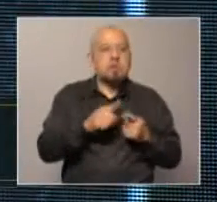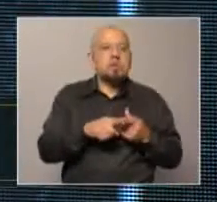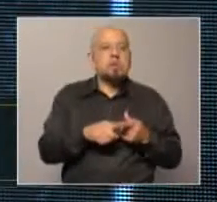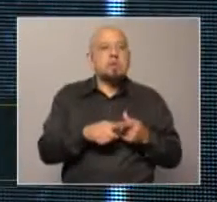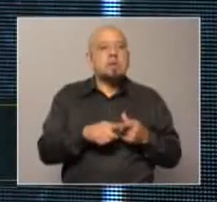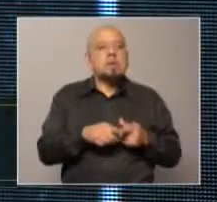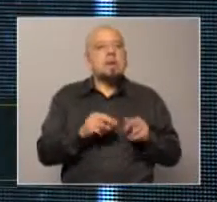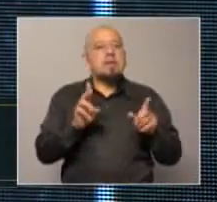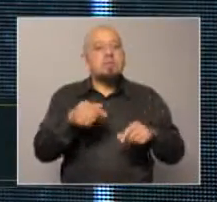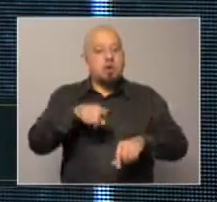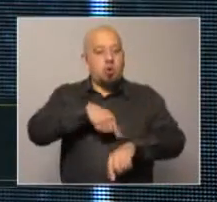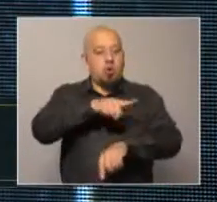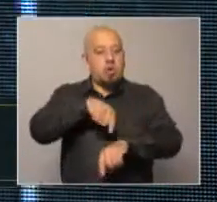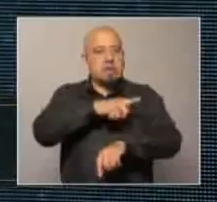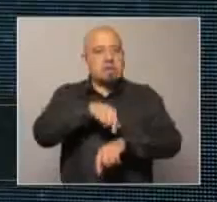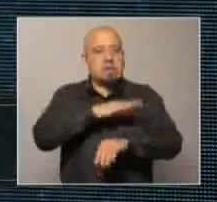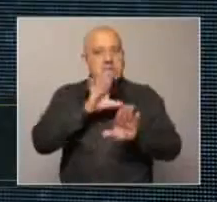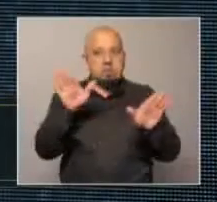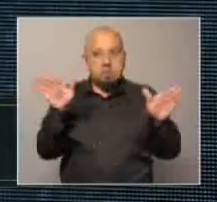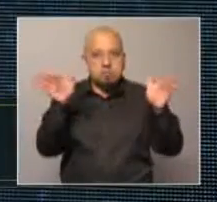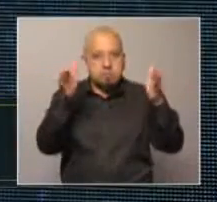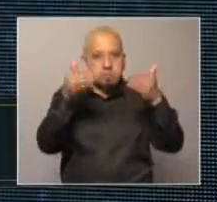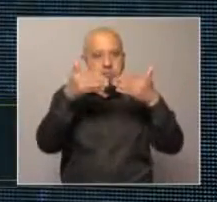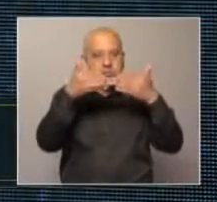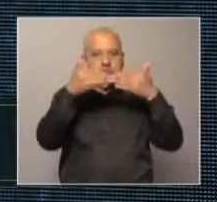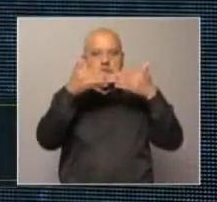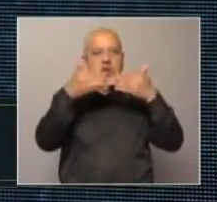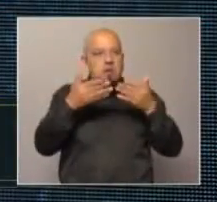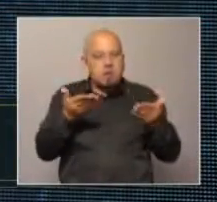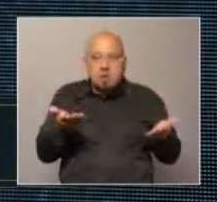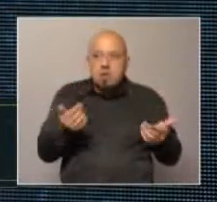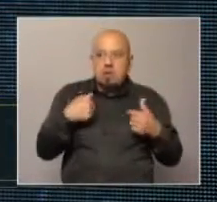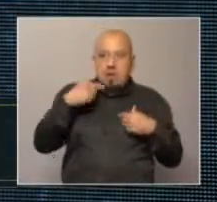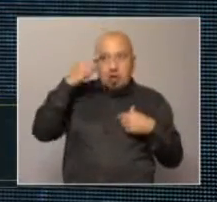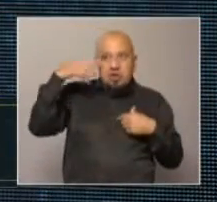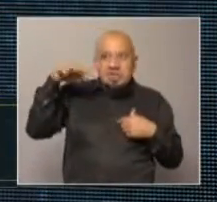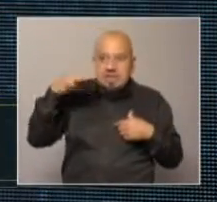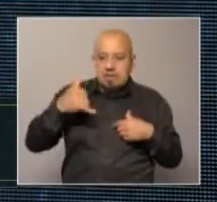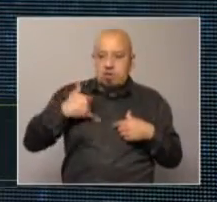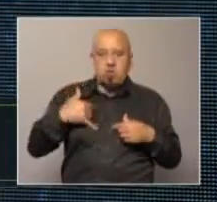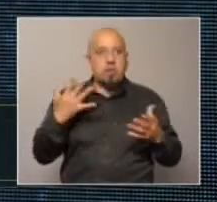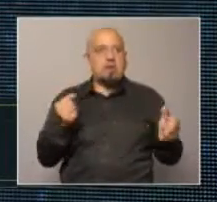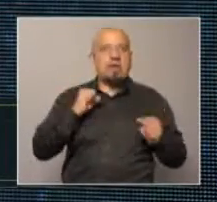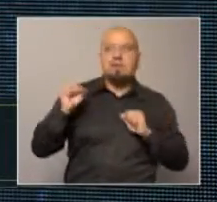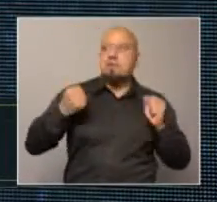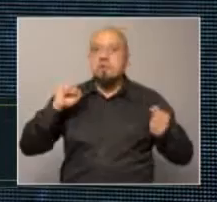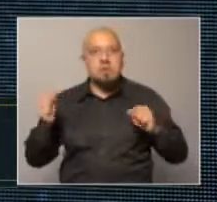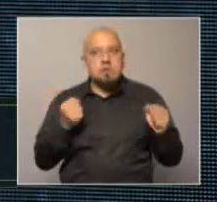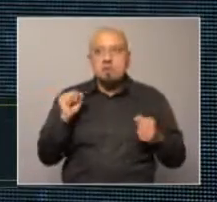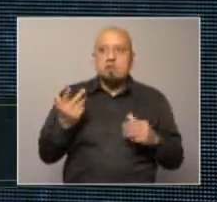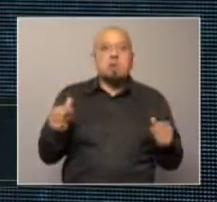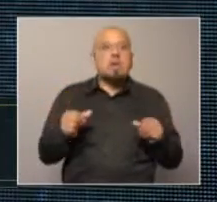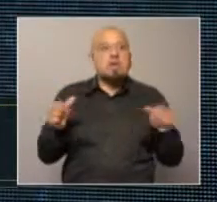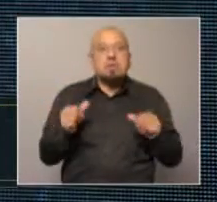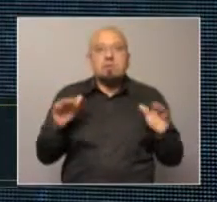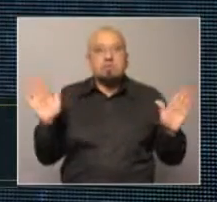¿no? Las horas de encierro. Pensemos en la adolescencia, ¿no? La energía que tiene un adolescente y